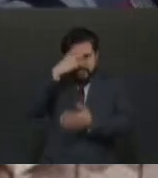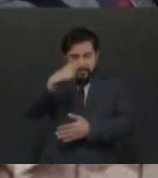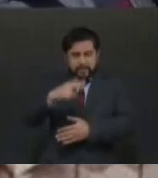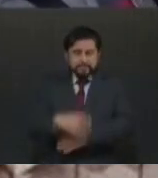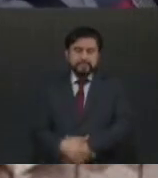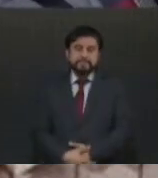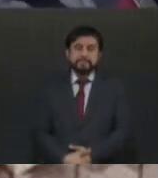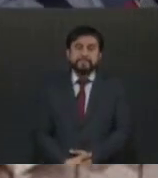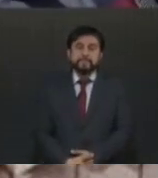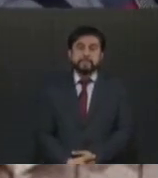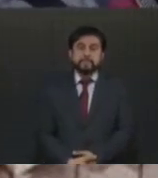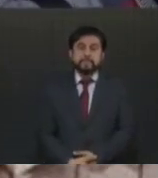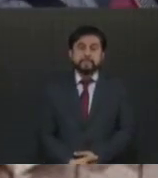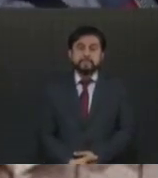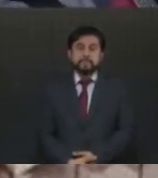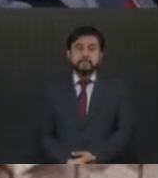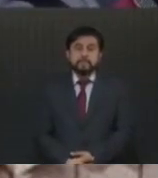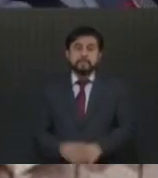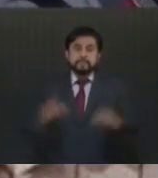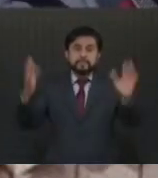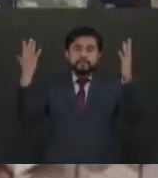México.